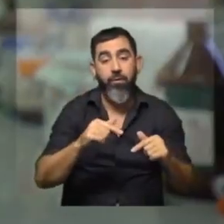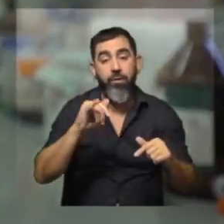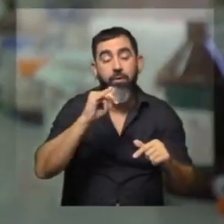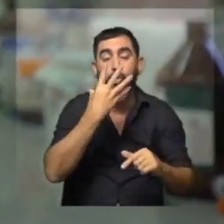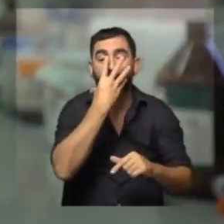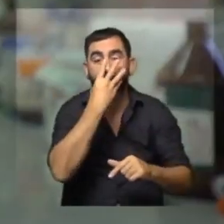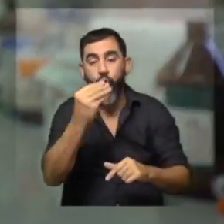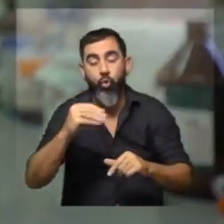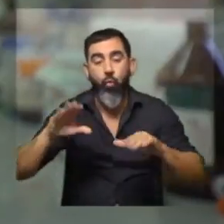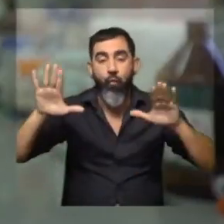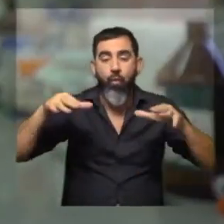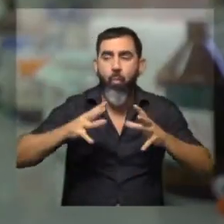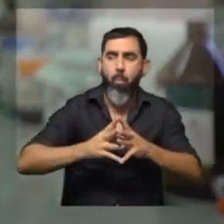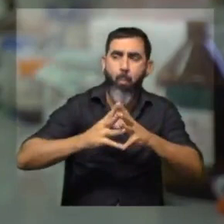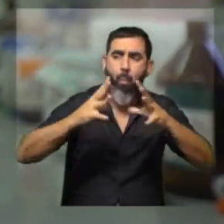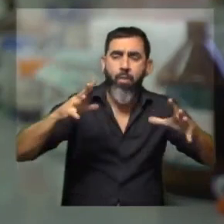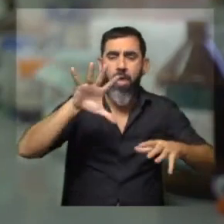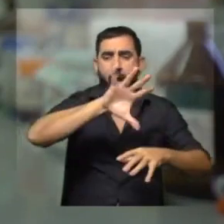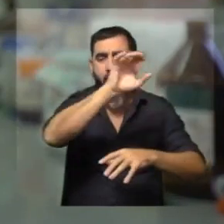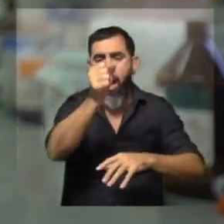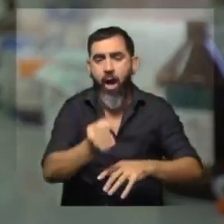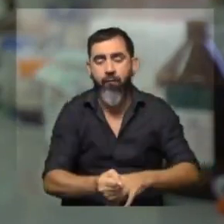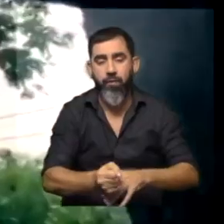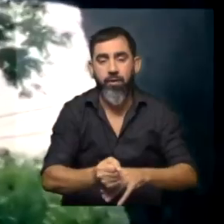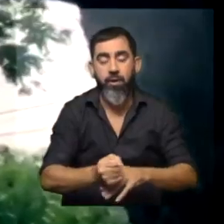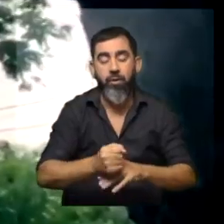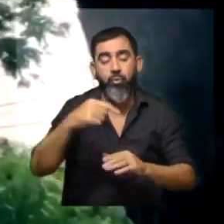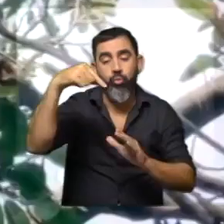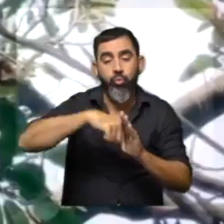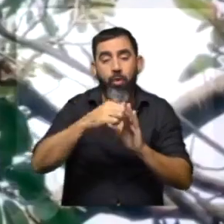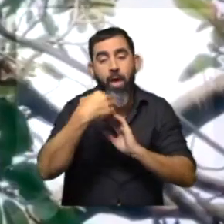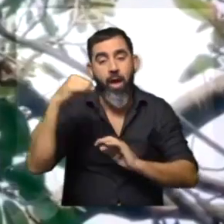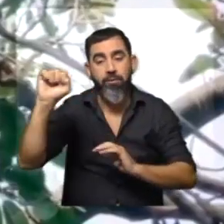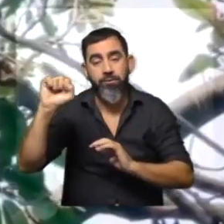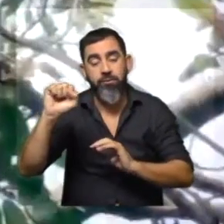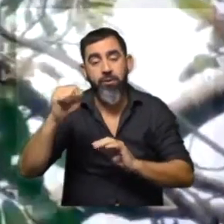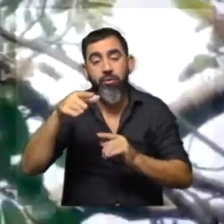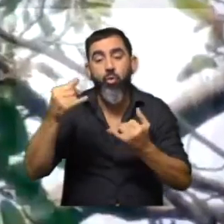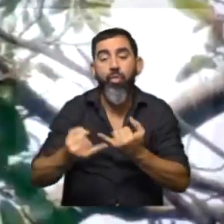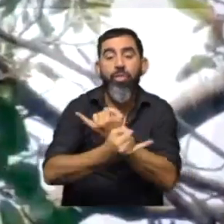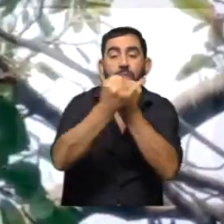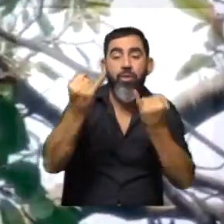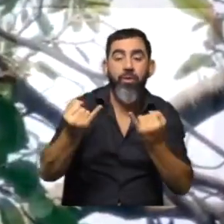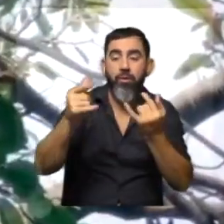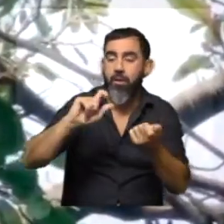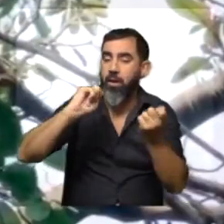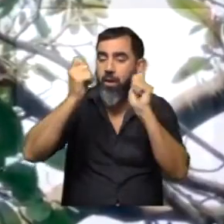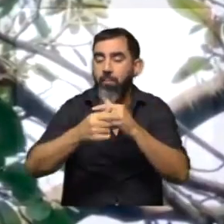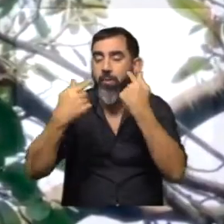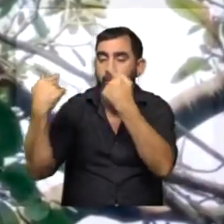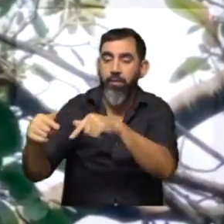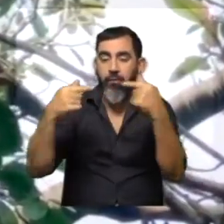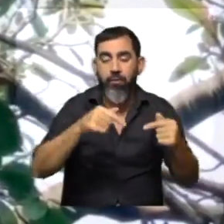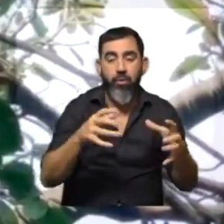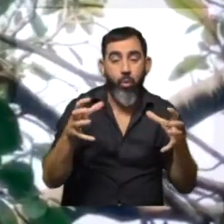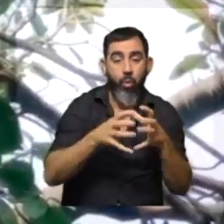voladores, que son murciélagos enormes que hay en África y en el sudeste asiático. Esos son diurnos, entonces cambia completamente. Viven en grandes